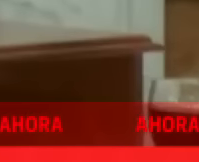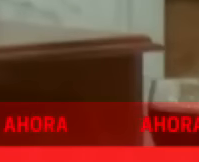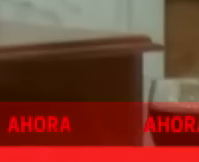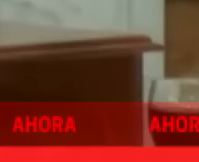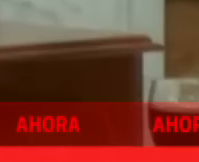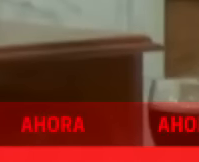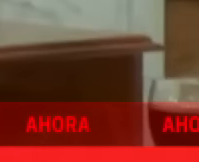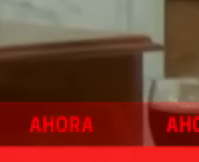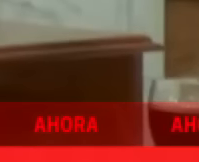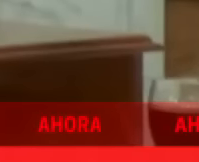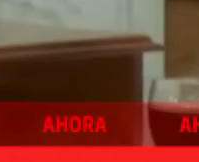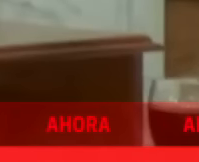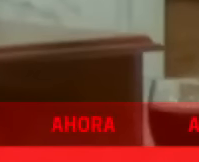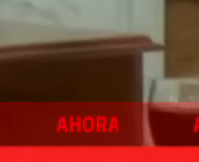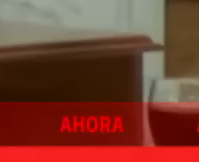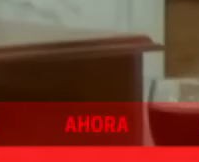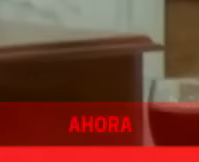encuentren...